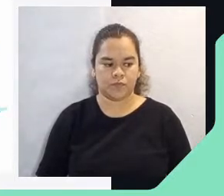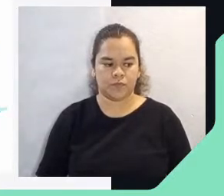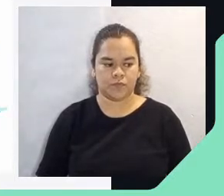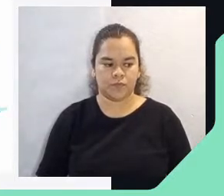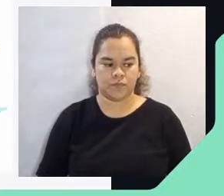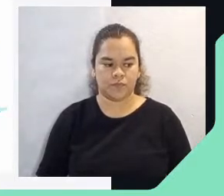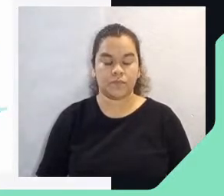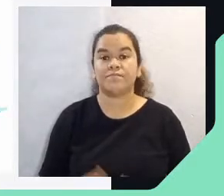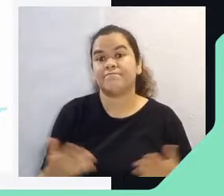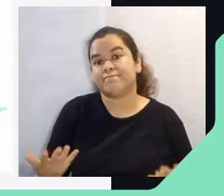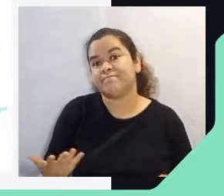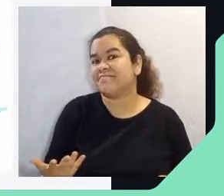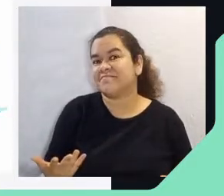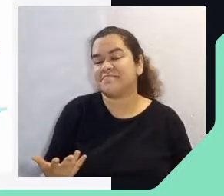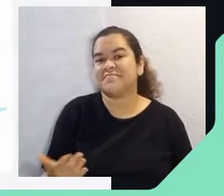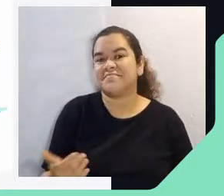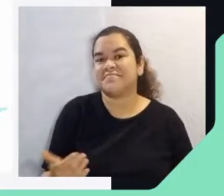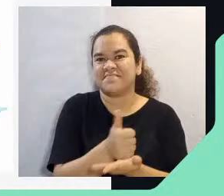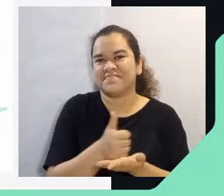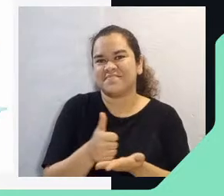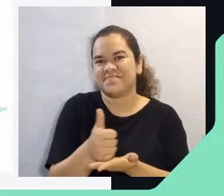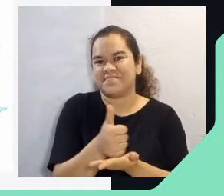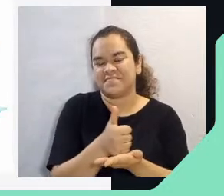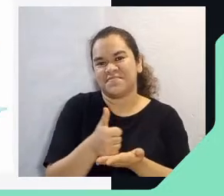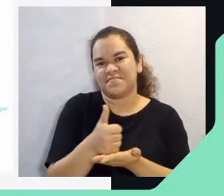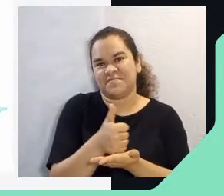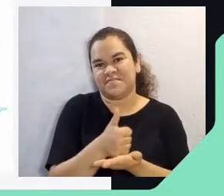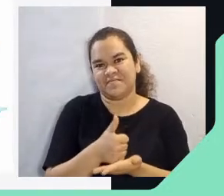los esperamos, creo que